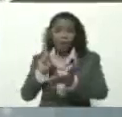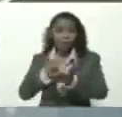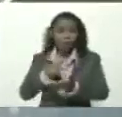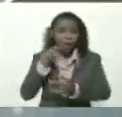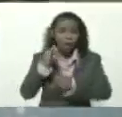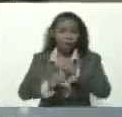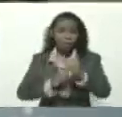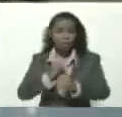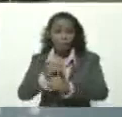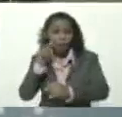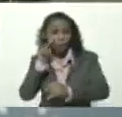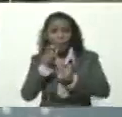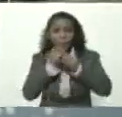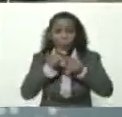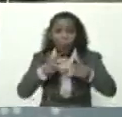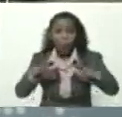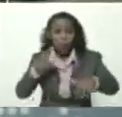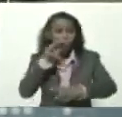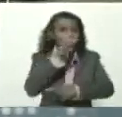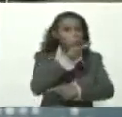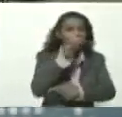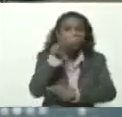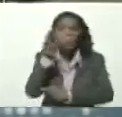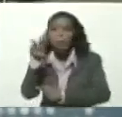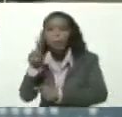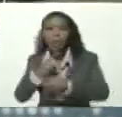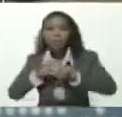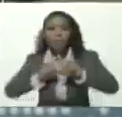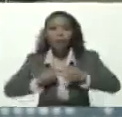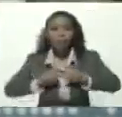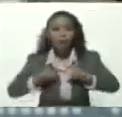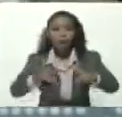en el país, en las distintas actividades